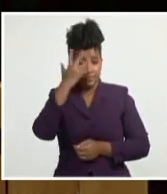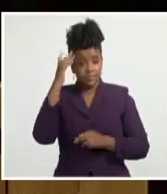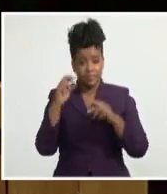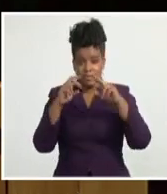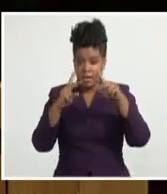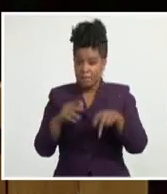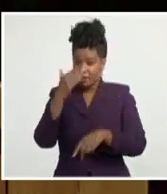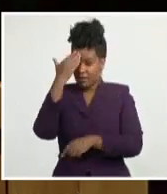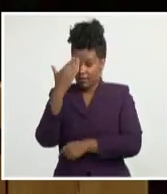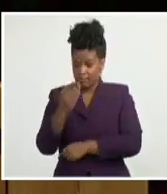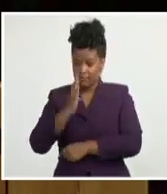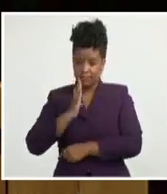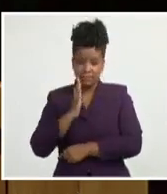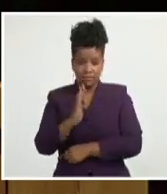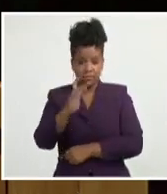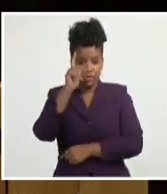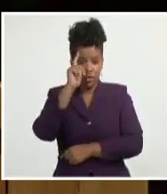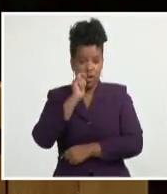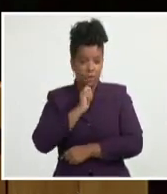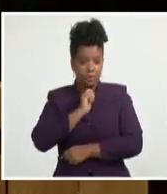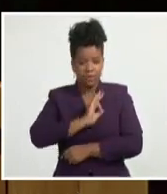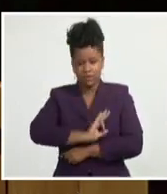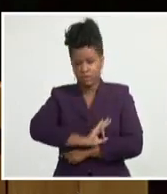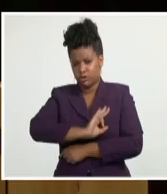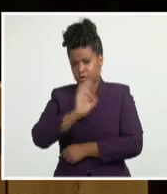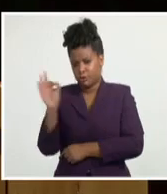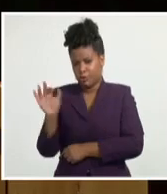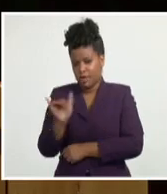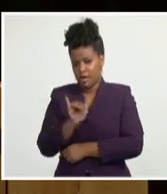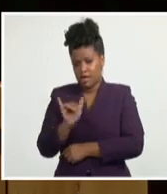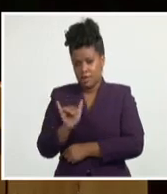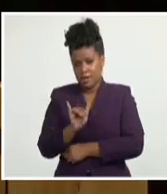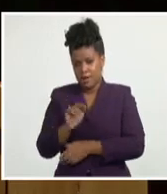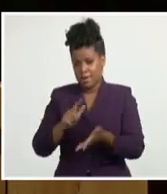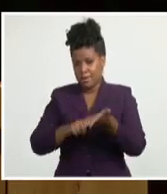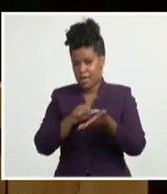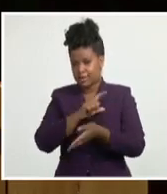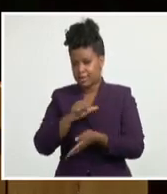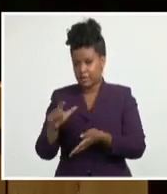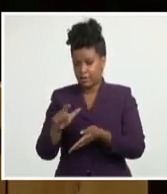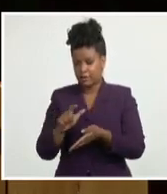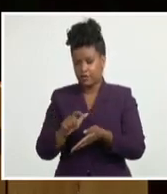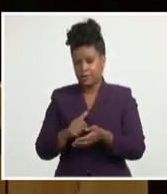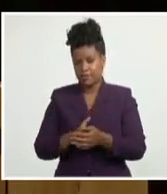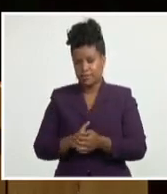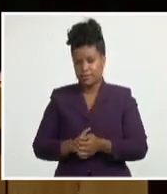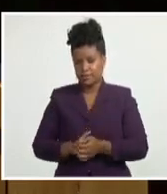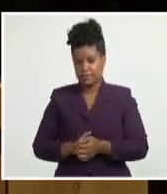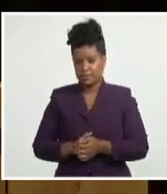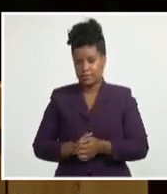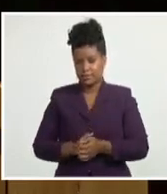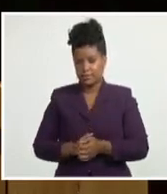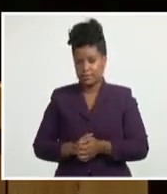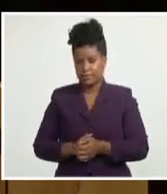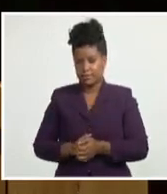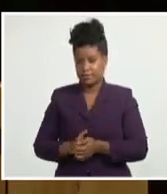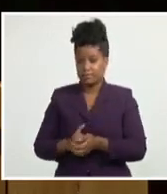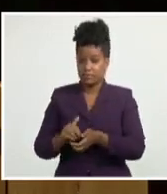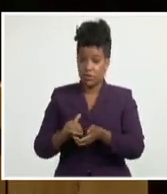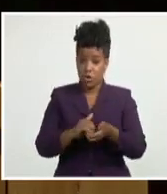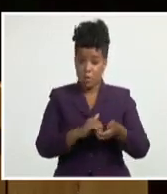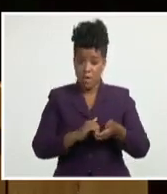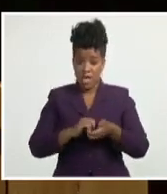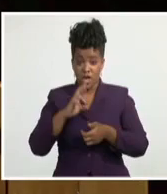un hombre que jamás podrá separarse del partido. Compañero general de ejército, ministro o sencillamente